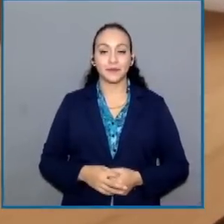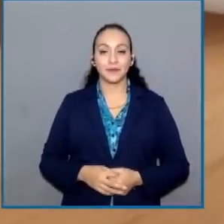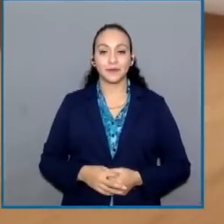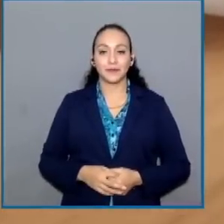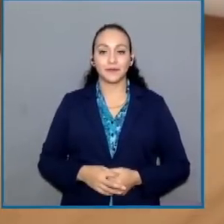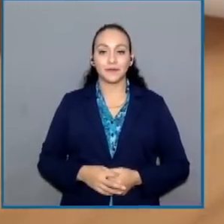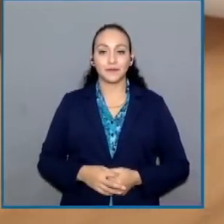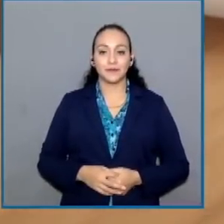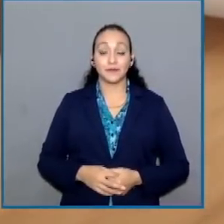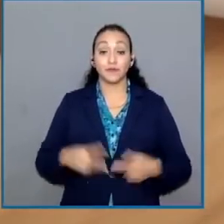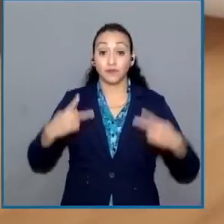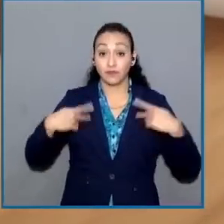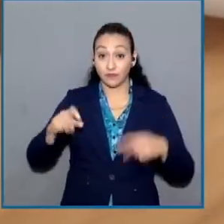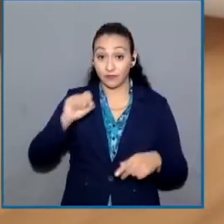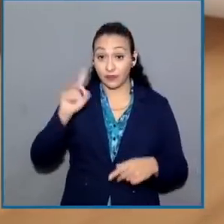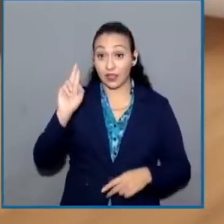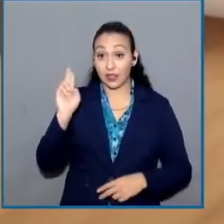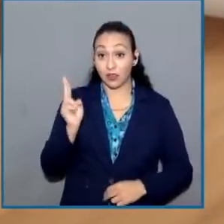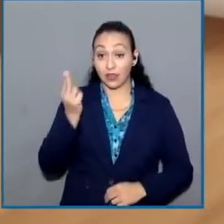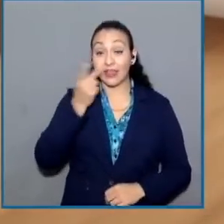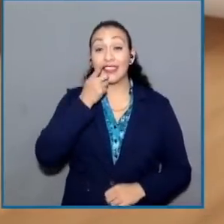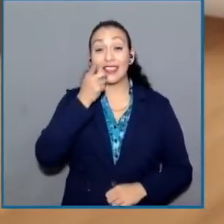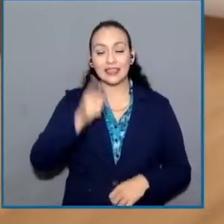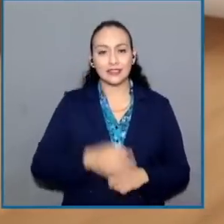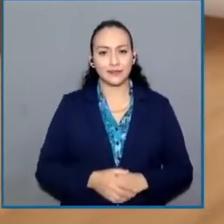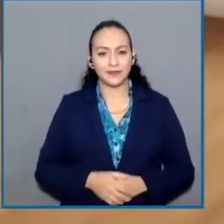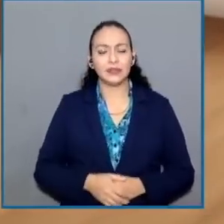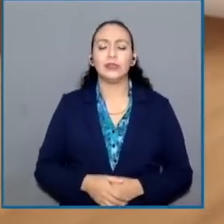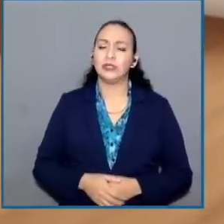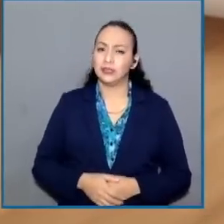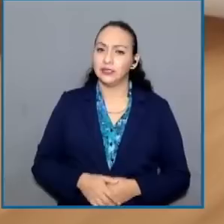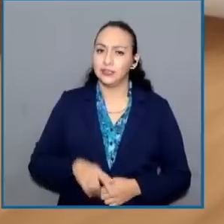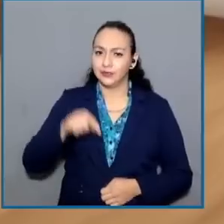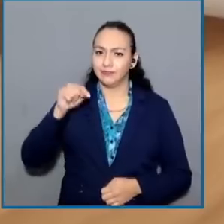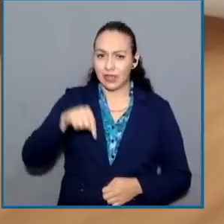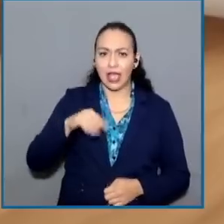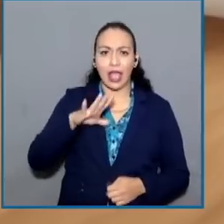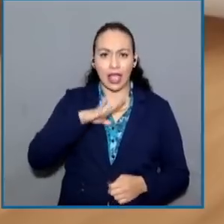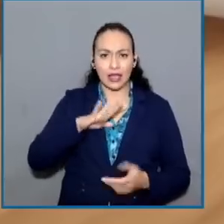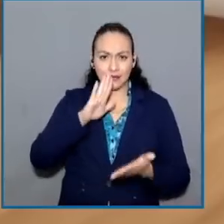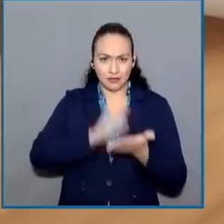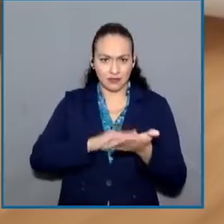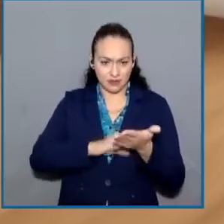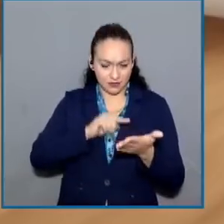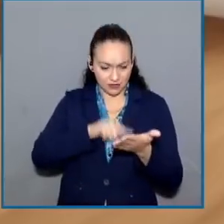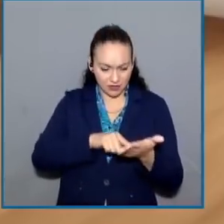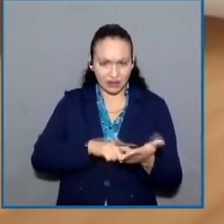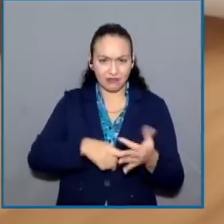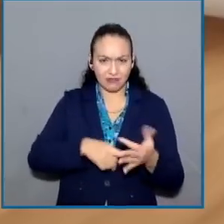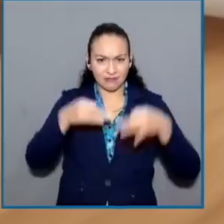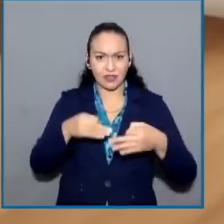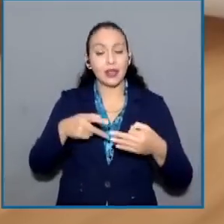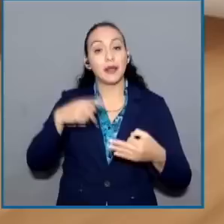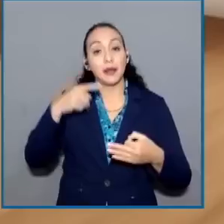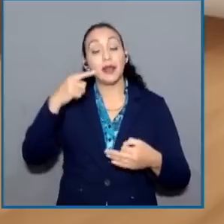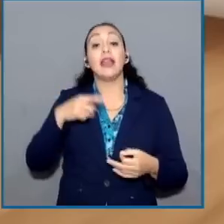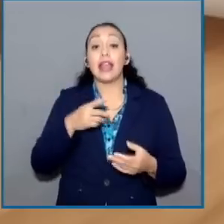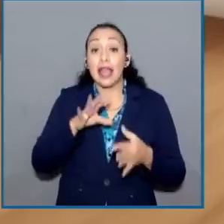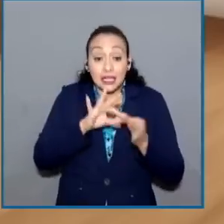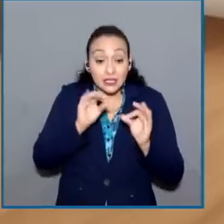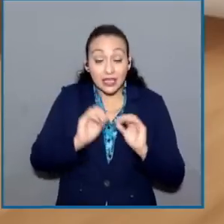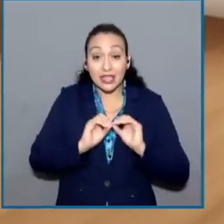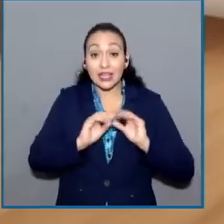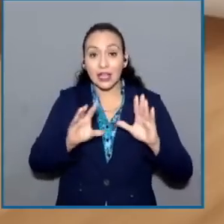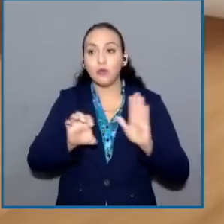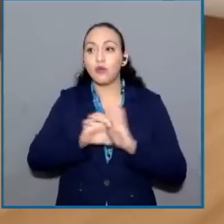Especialistas universitarios lamentaron que a pesar de que está documentado el aumento de violaciones a derechos humanos por parte del ejército,